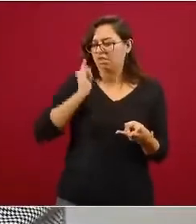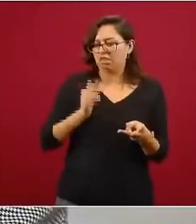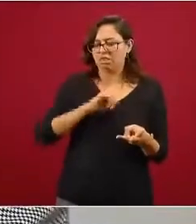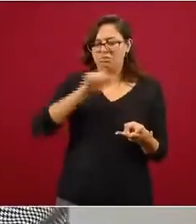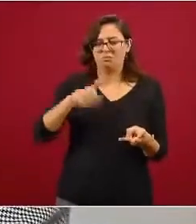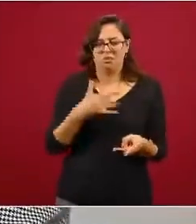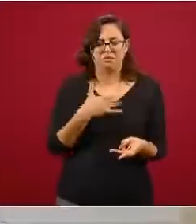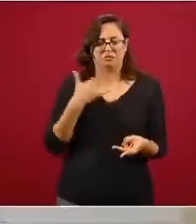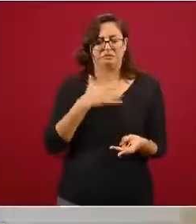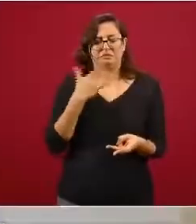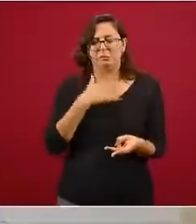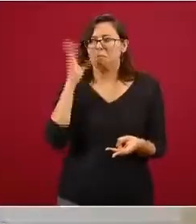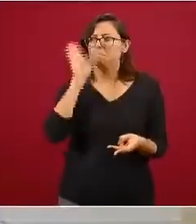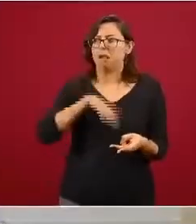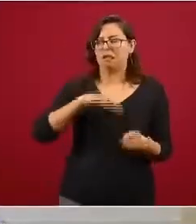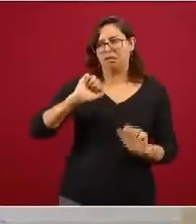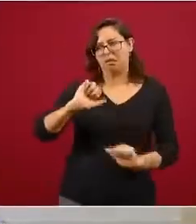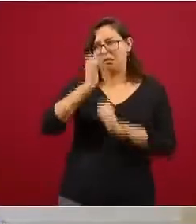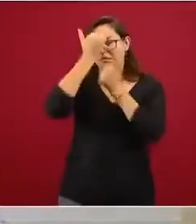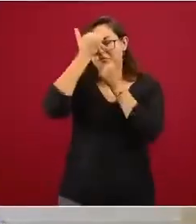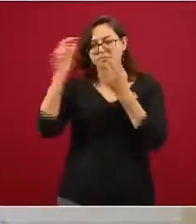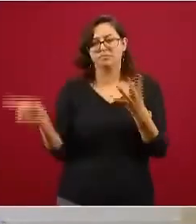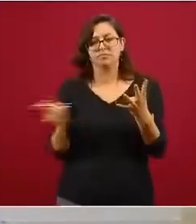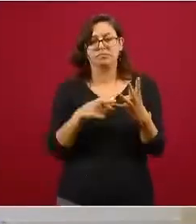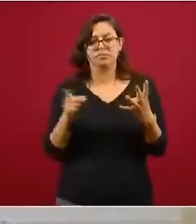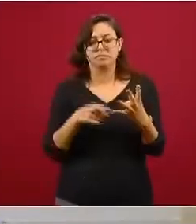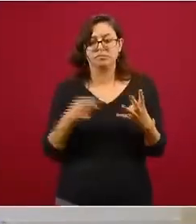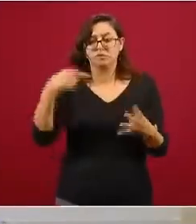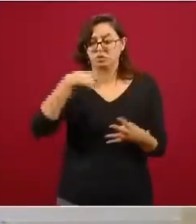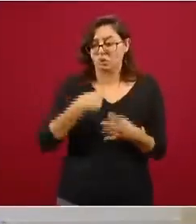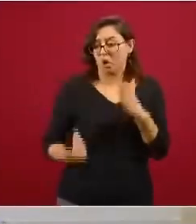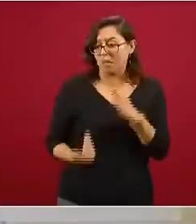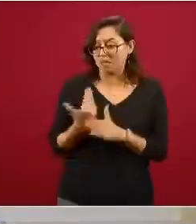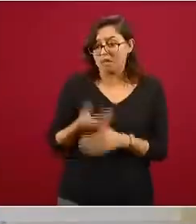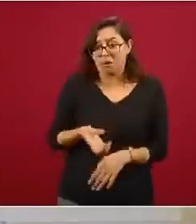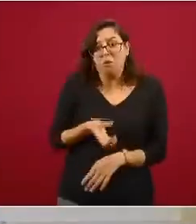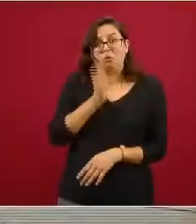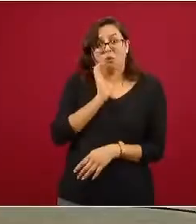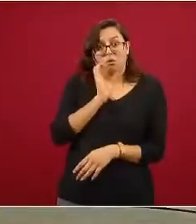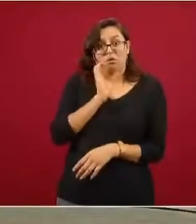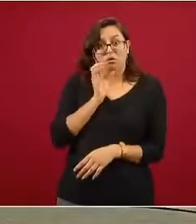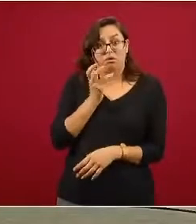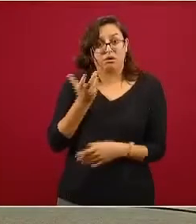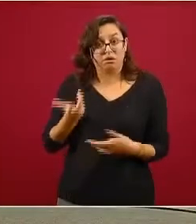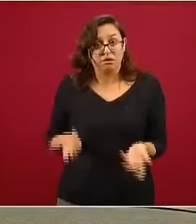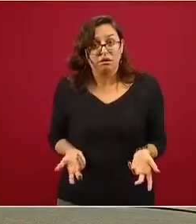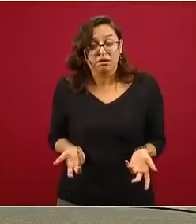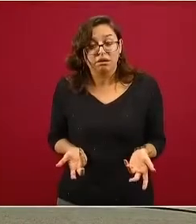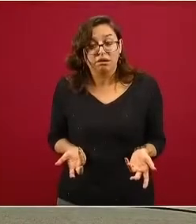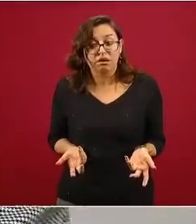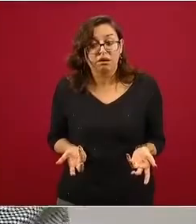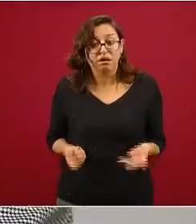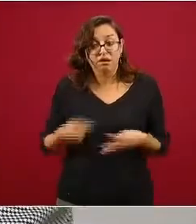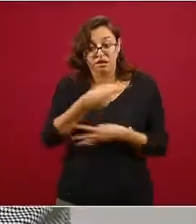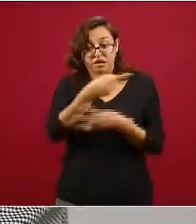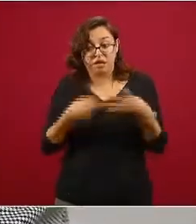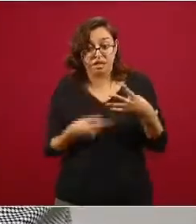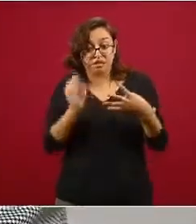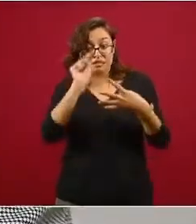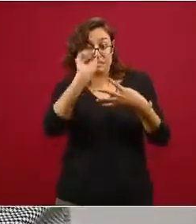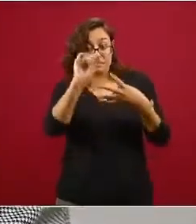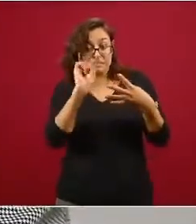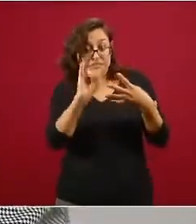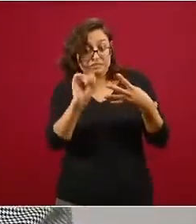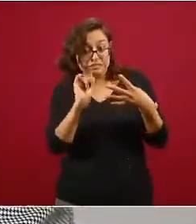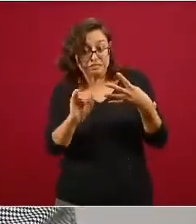manera en la que bebo? Y número 4, ¿me tomo un trago durante la mañana? Las personas que contesten 4 positivas